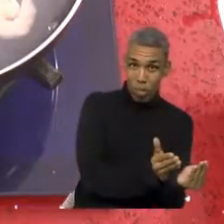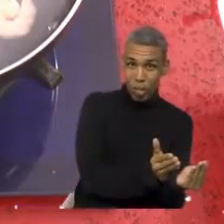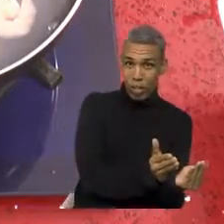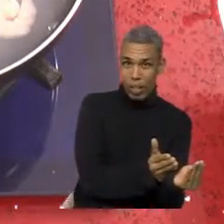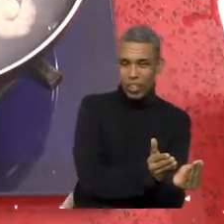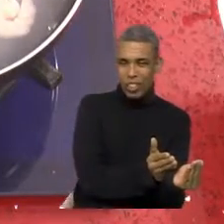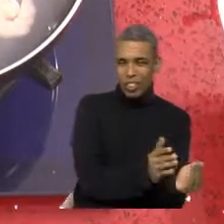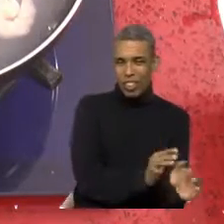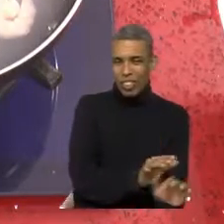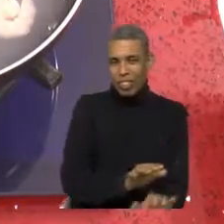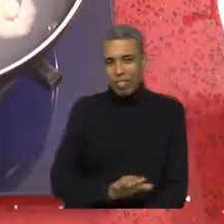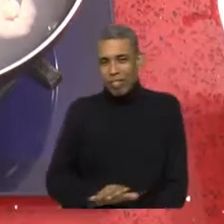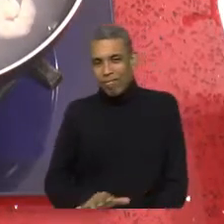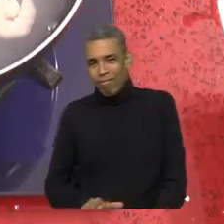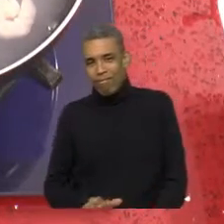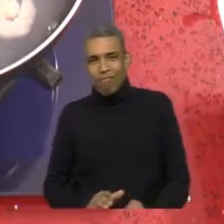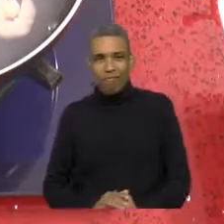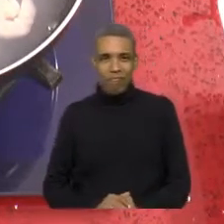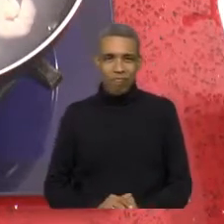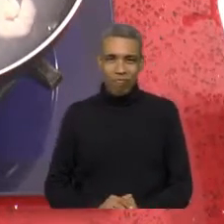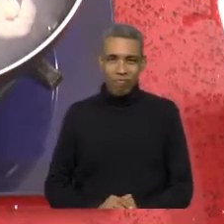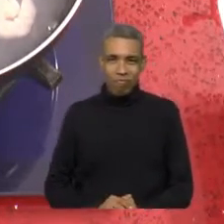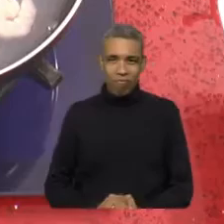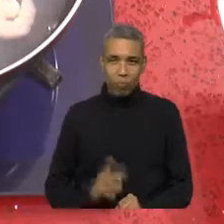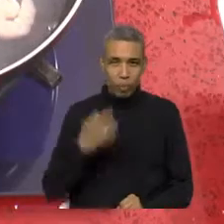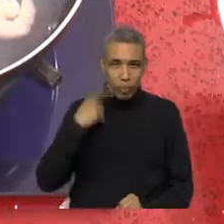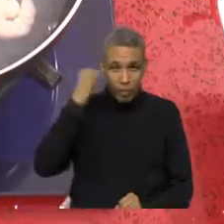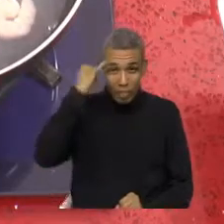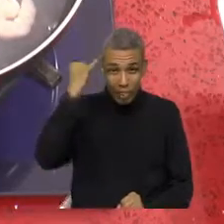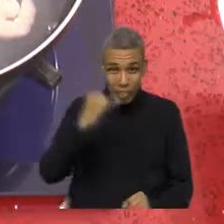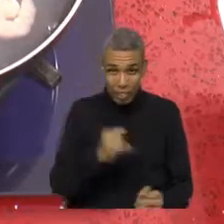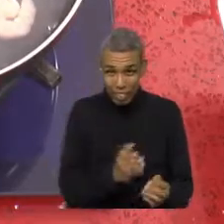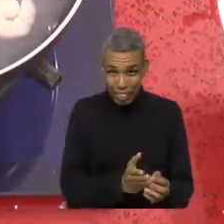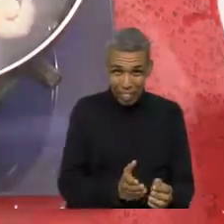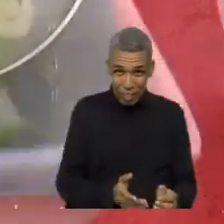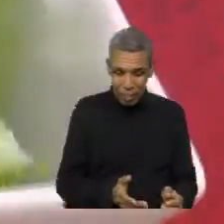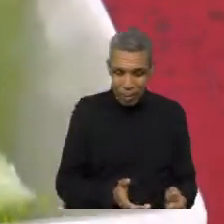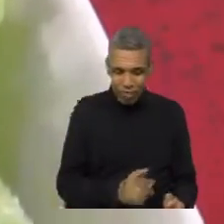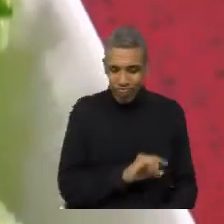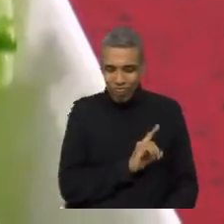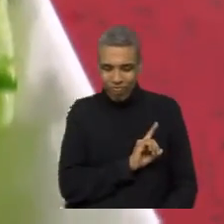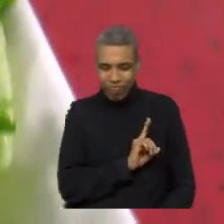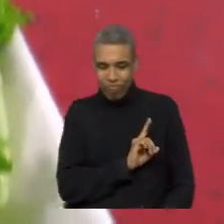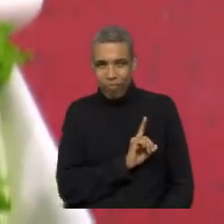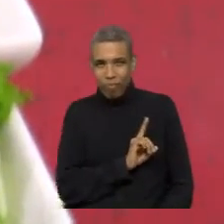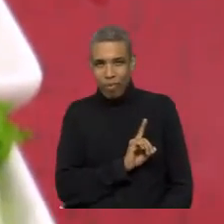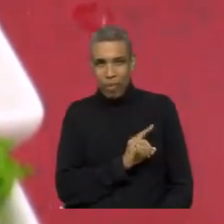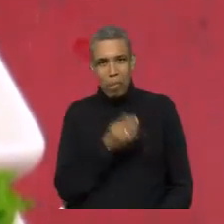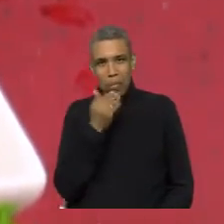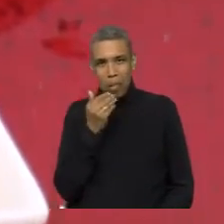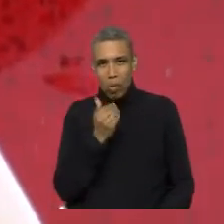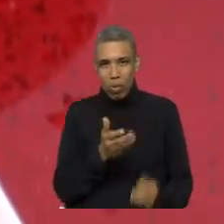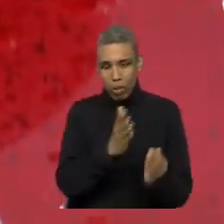queríamos. Entonces lo que hicimos fue sacarlo y vamos a hacer un puré de aguacate.